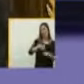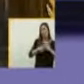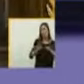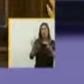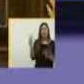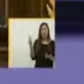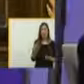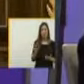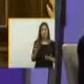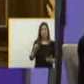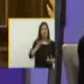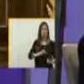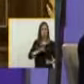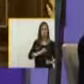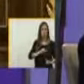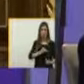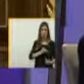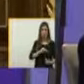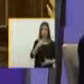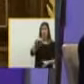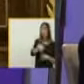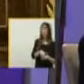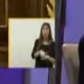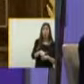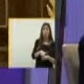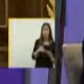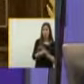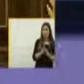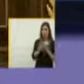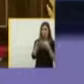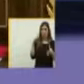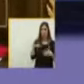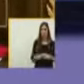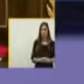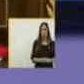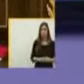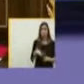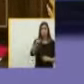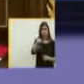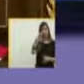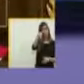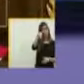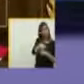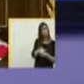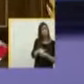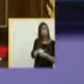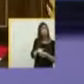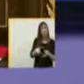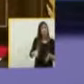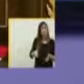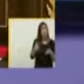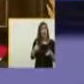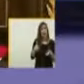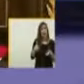constituir un goberno, unha alternativa de esquerda. E Barreiro dixo, con toda a razón, que na oferta que lle fai Pablo